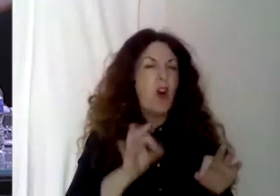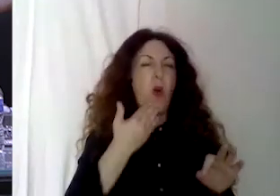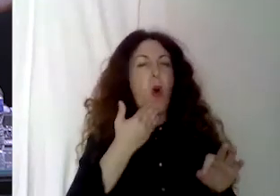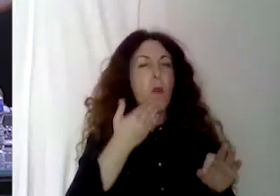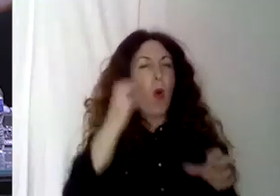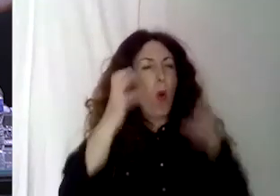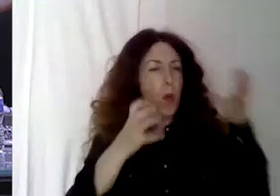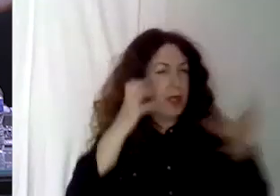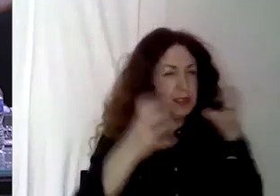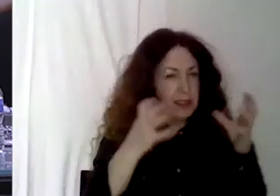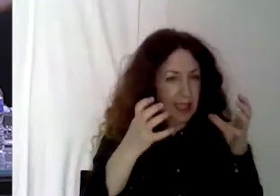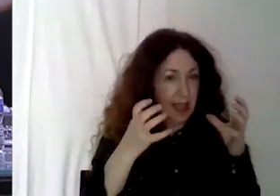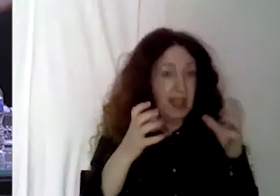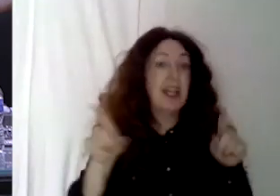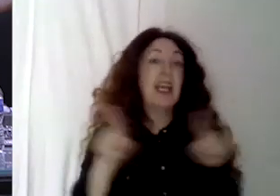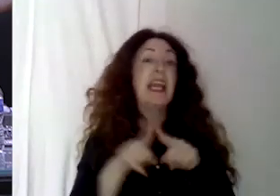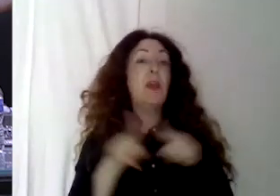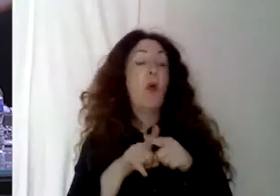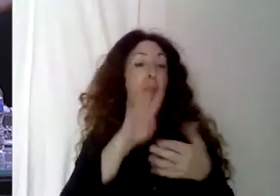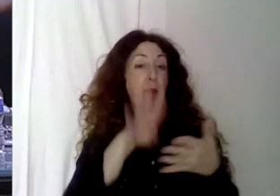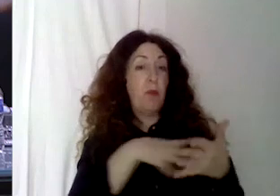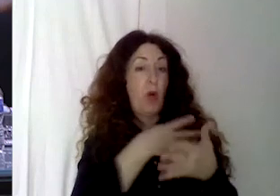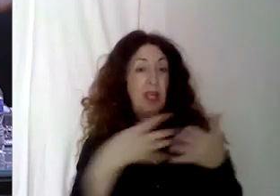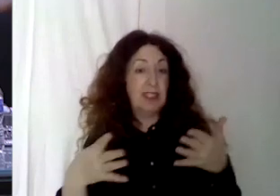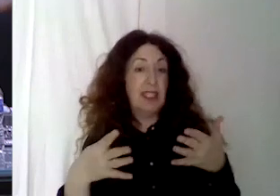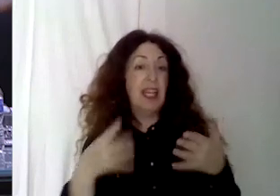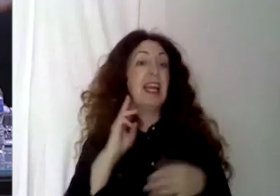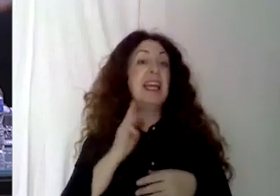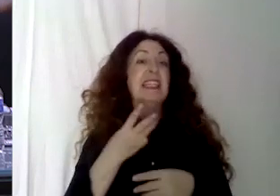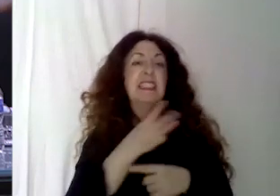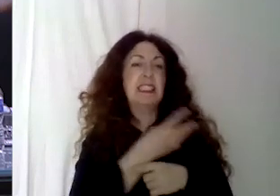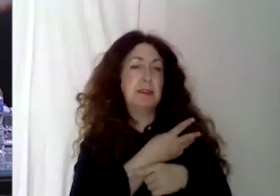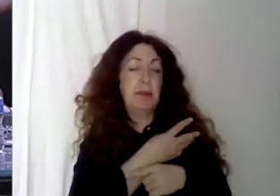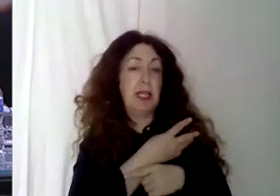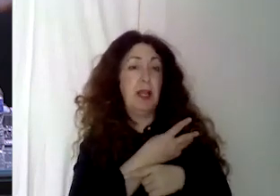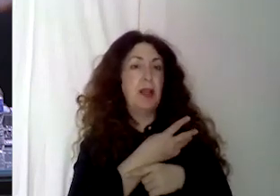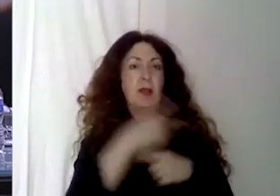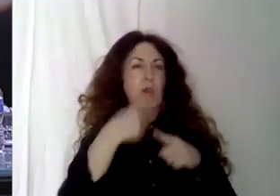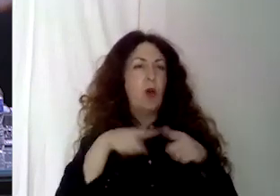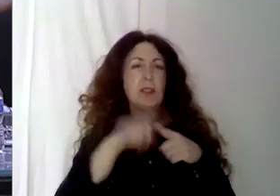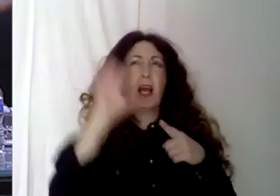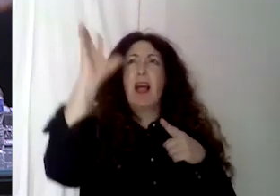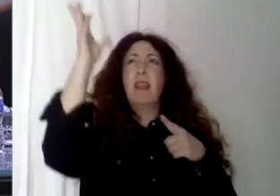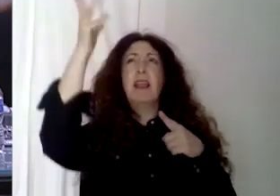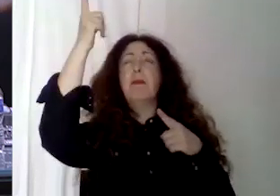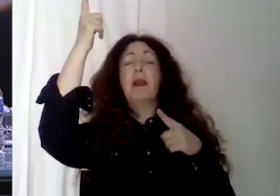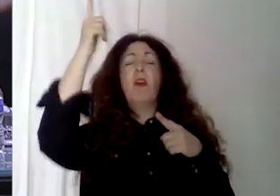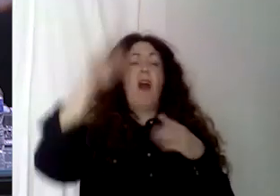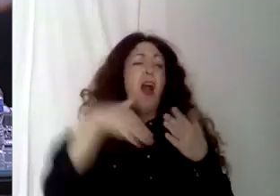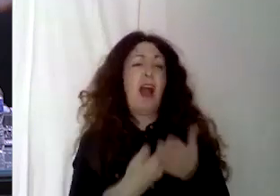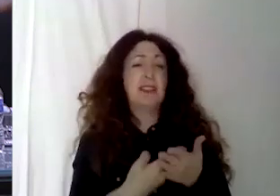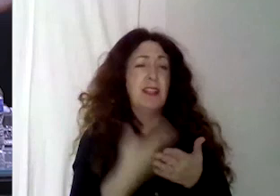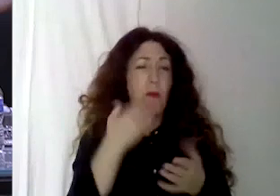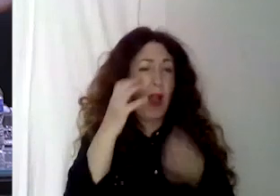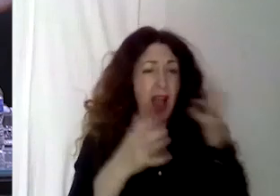sonetos atribuidos a Shakespeare. Leerlos. Lo más sublime es lo más bestial. La música de